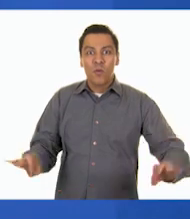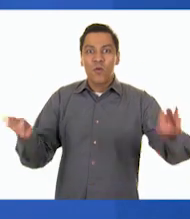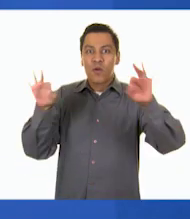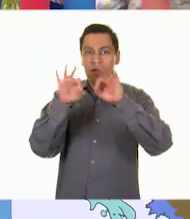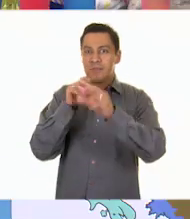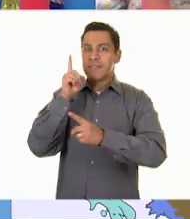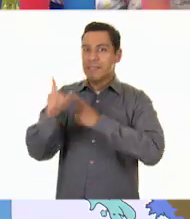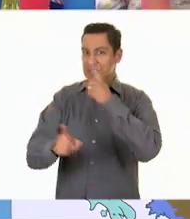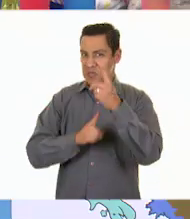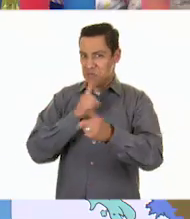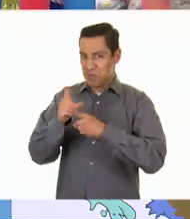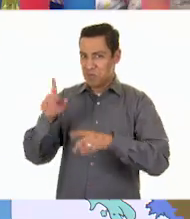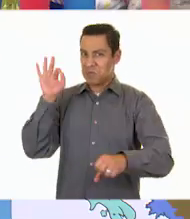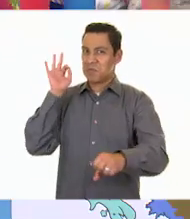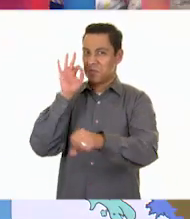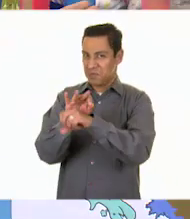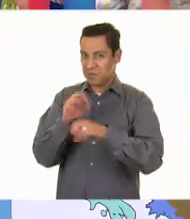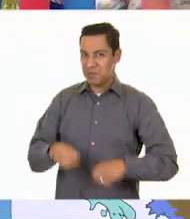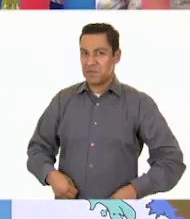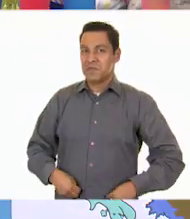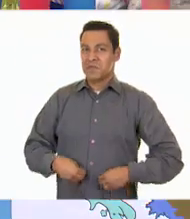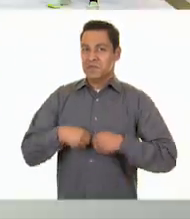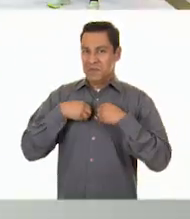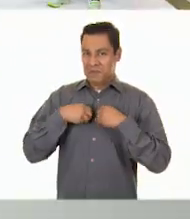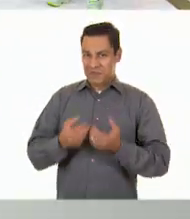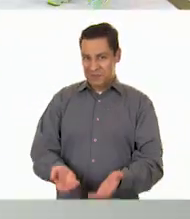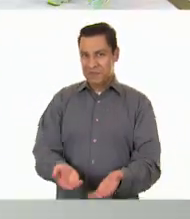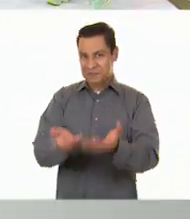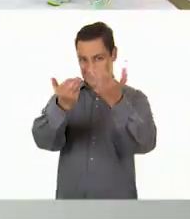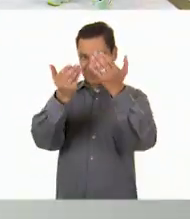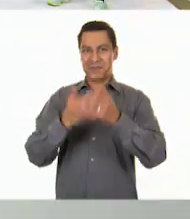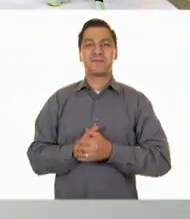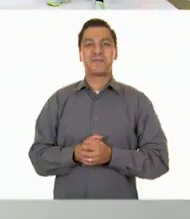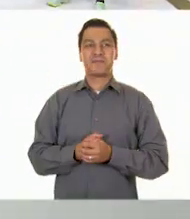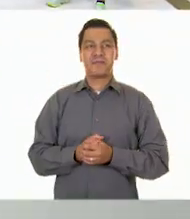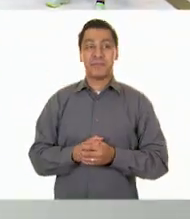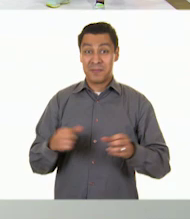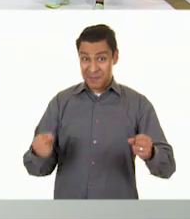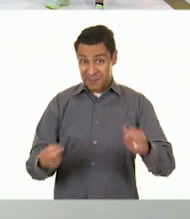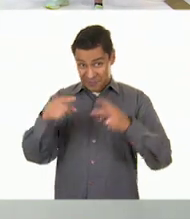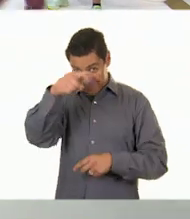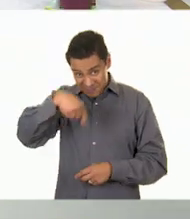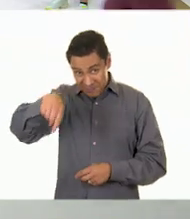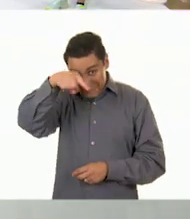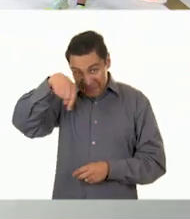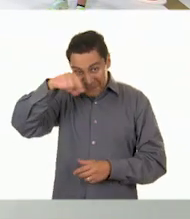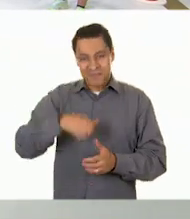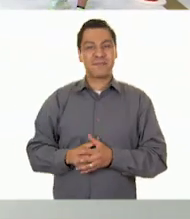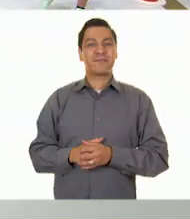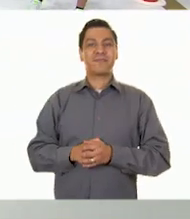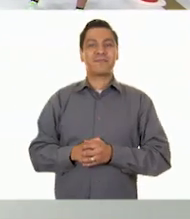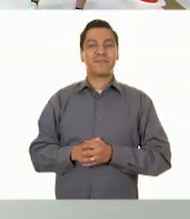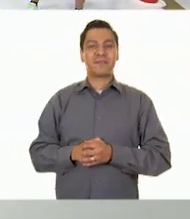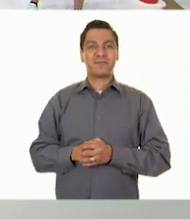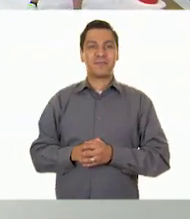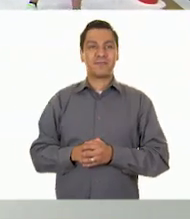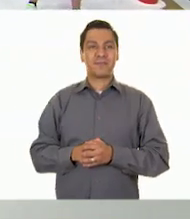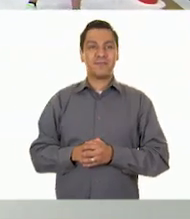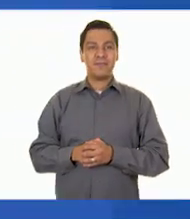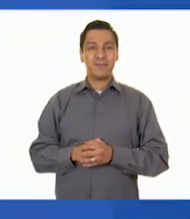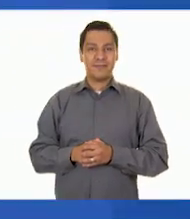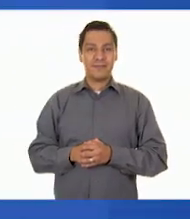para tu vida bueno eso suena súper bien que les parece que nos va bien